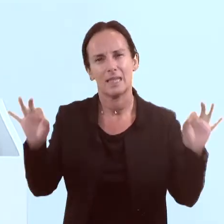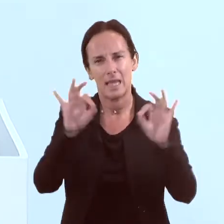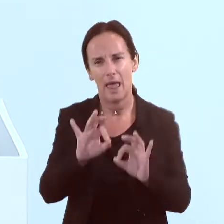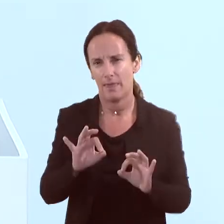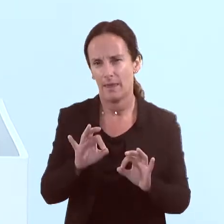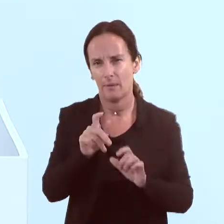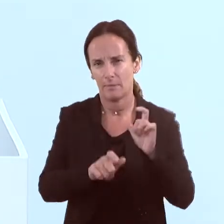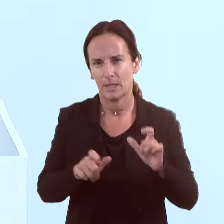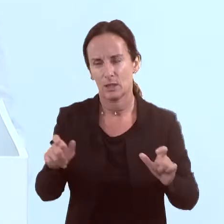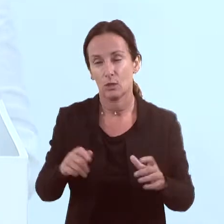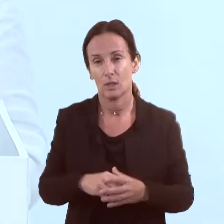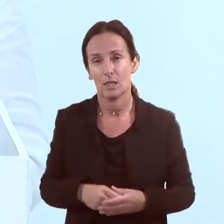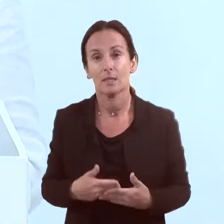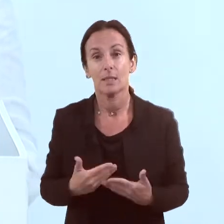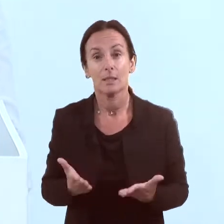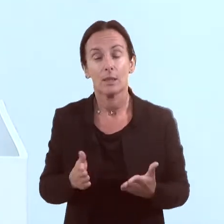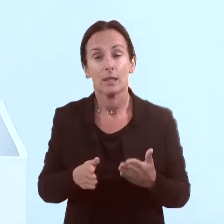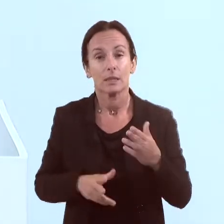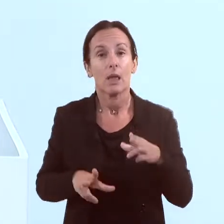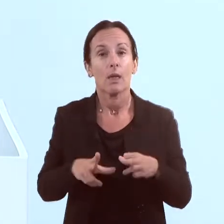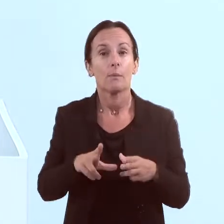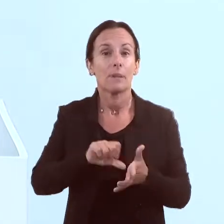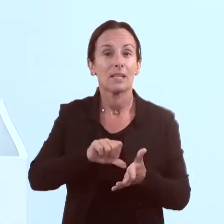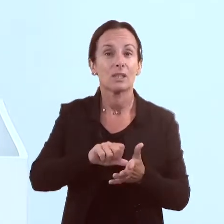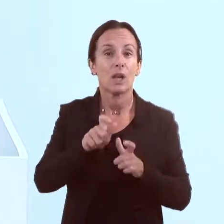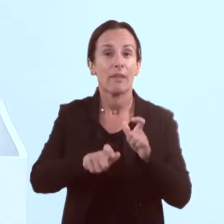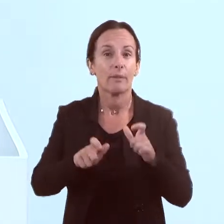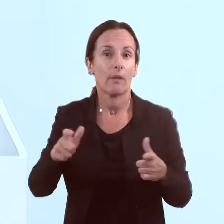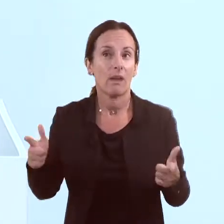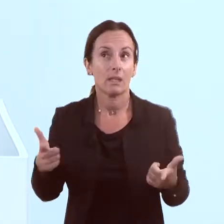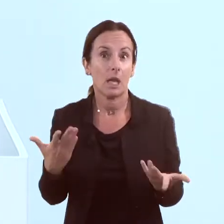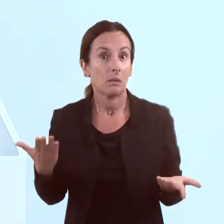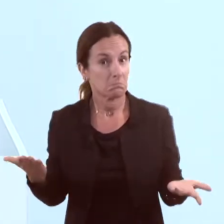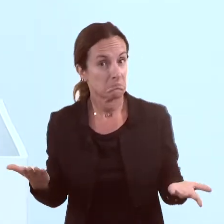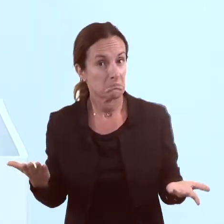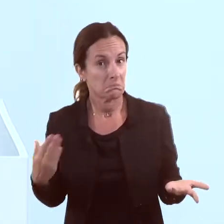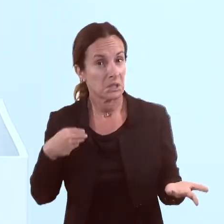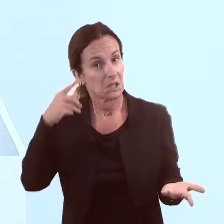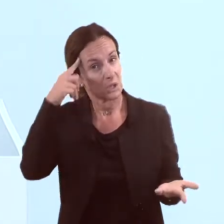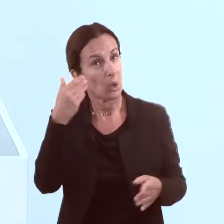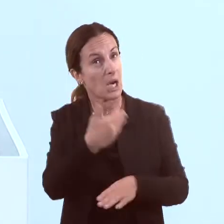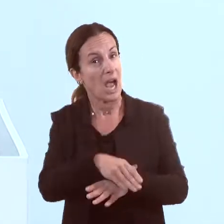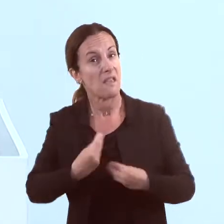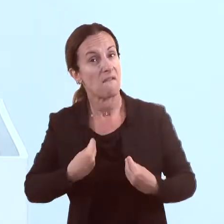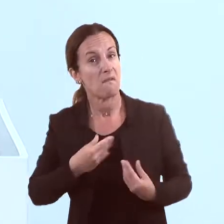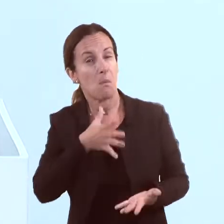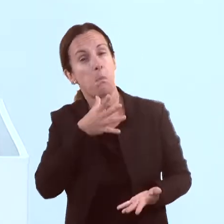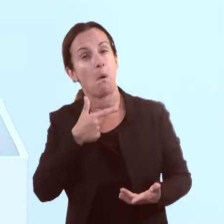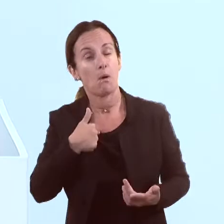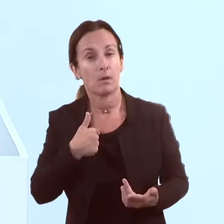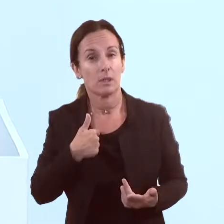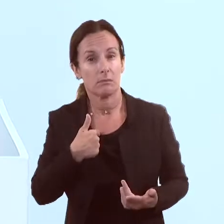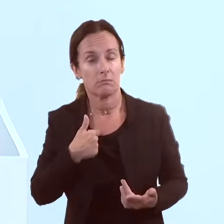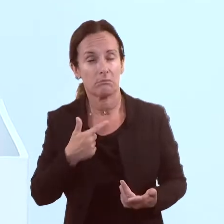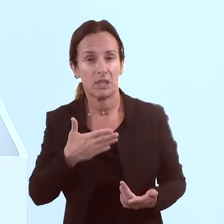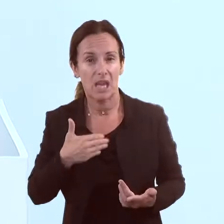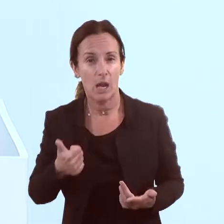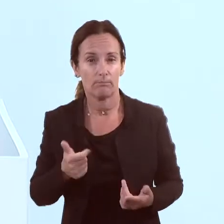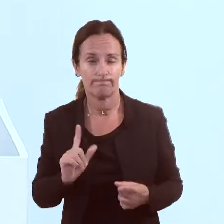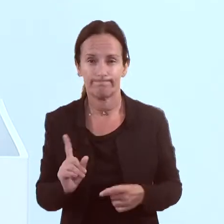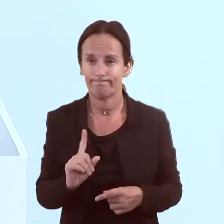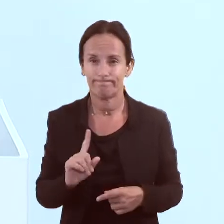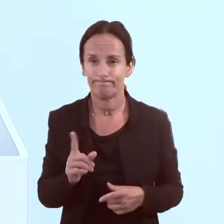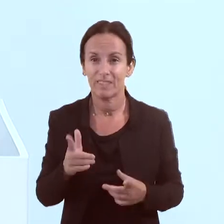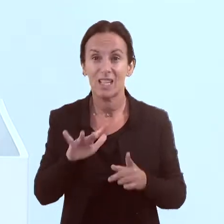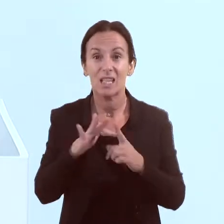llamada a lección por parte de la ciudadanía, ninguna persona vive en la calle porque quiere. Las personas están en esta situación porque